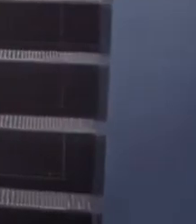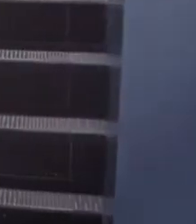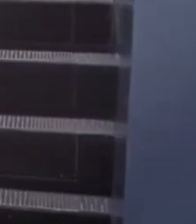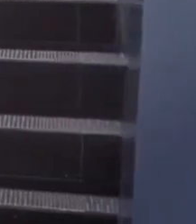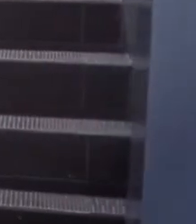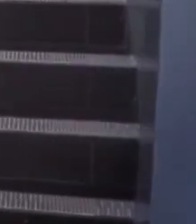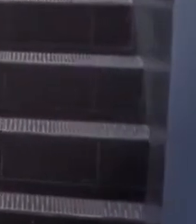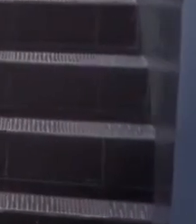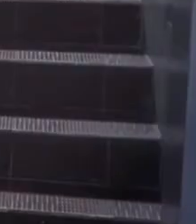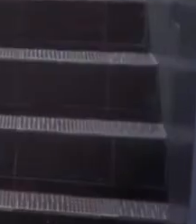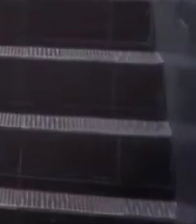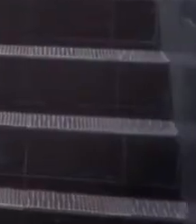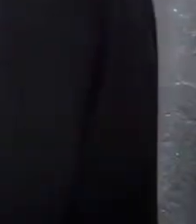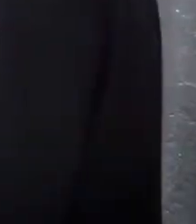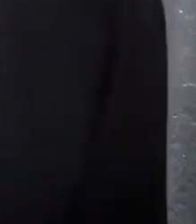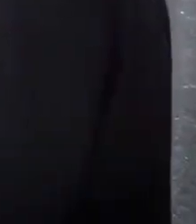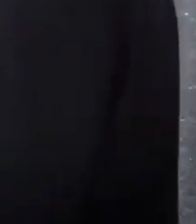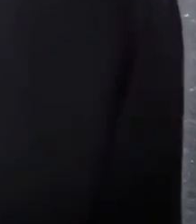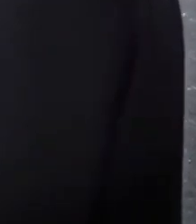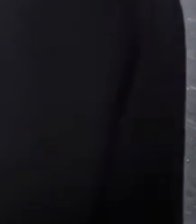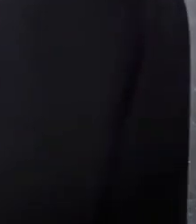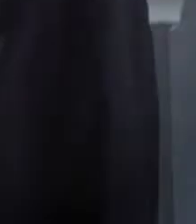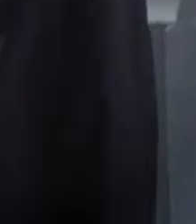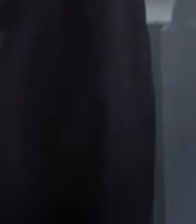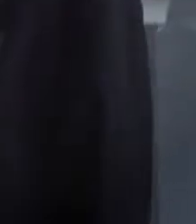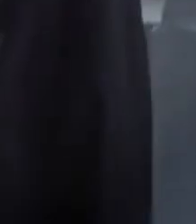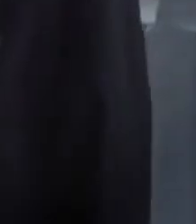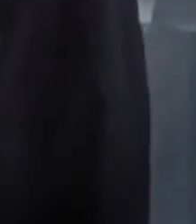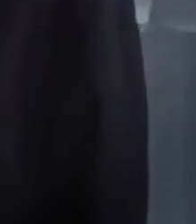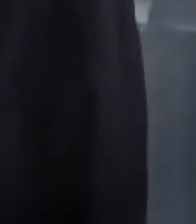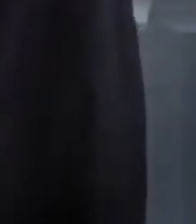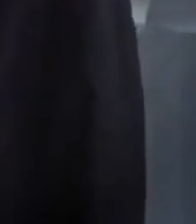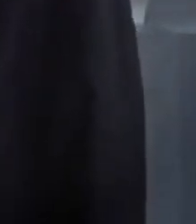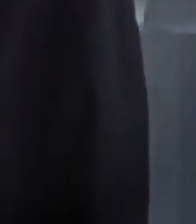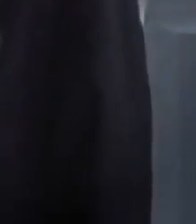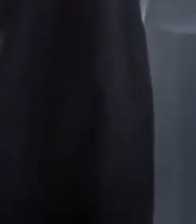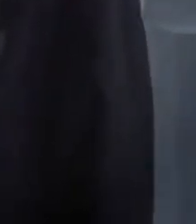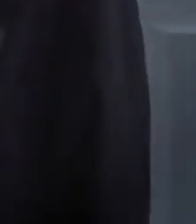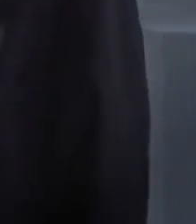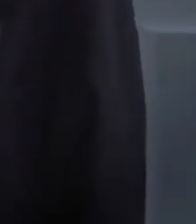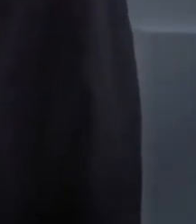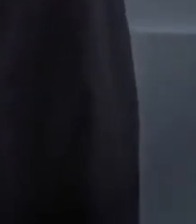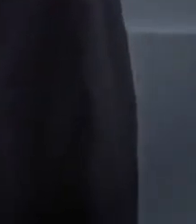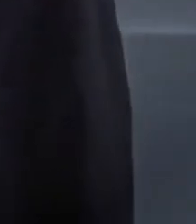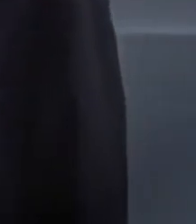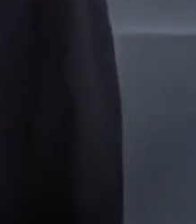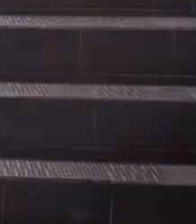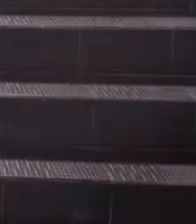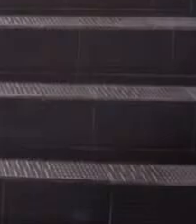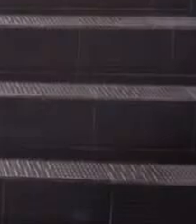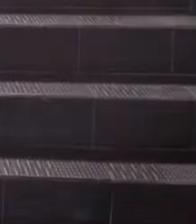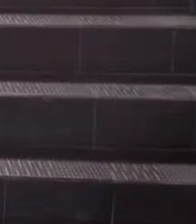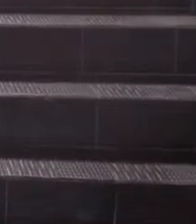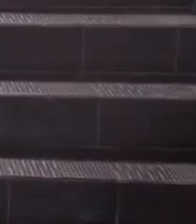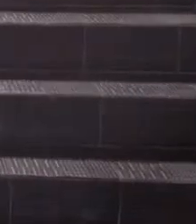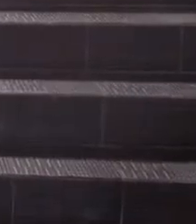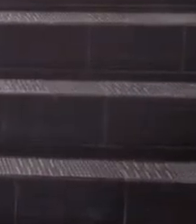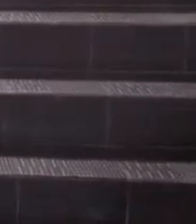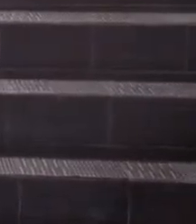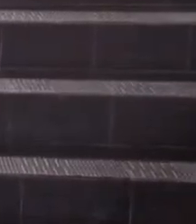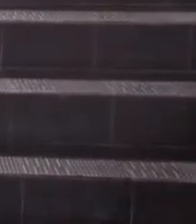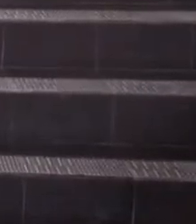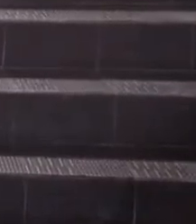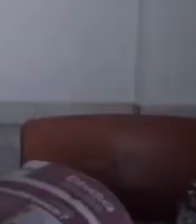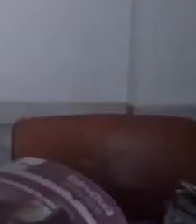¿Qué pasó, profe? ¿Todo bien? Todo bien. Solo estoy medio cansado. Al rato en el receso voy a andar en la sala de maestros por si quieres platicar.